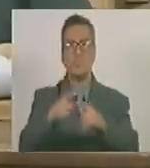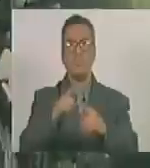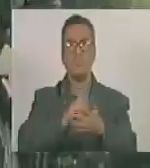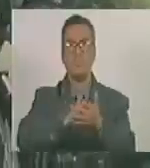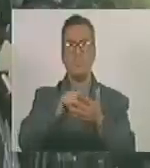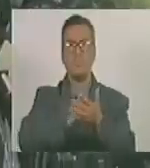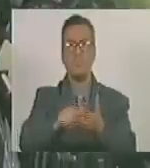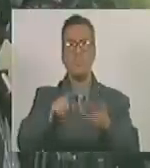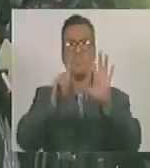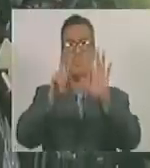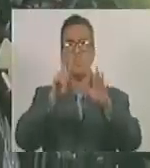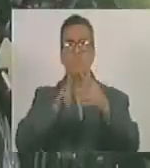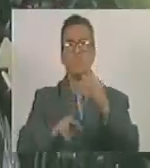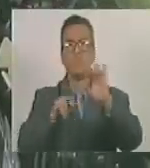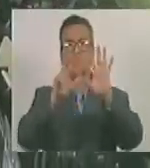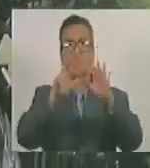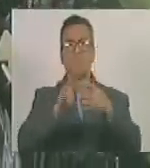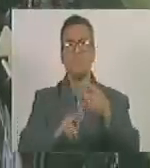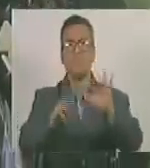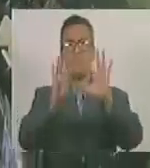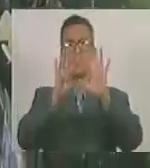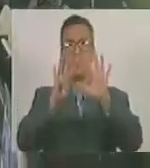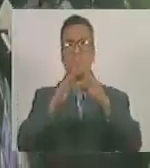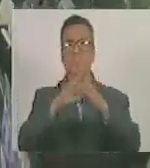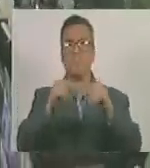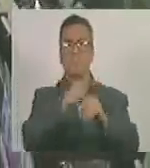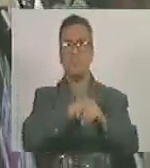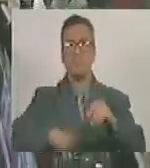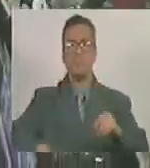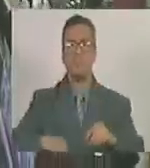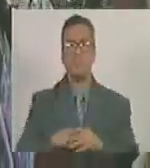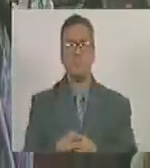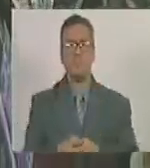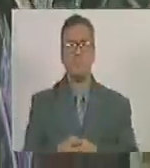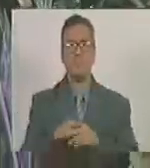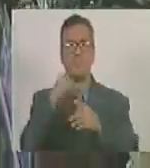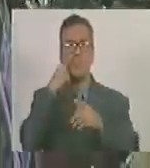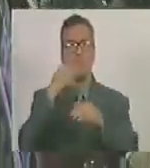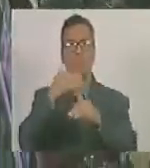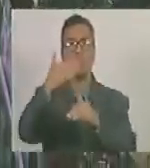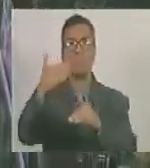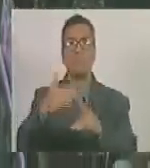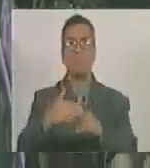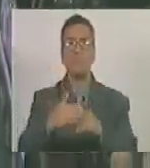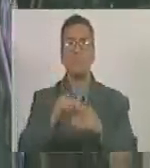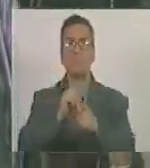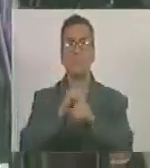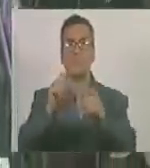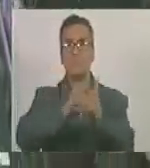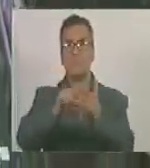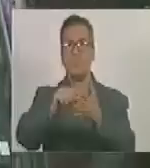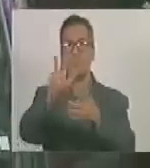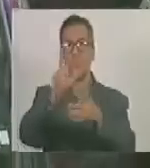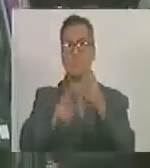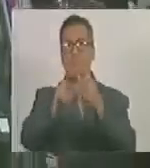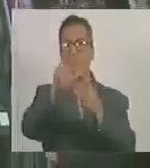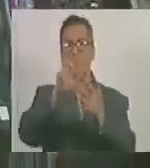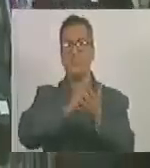los artículos 7, 8 y 9. Es todo, ciudadano presidente. En consideración la supresión de los tres